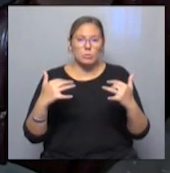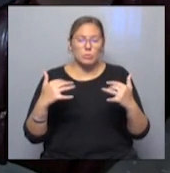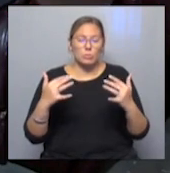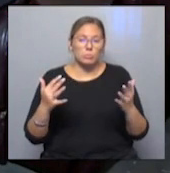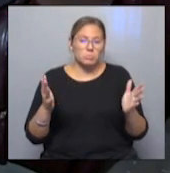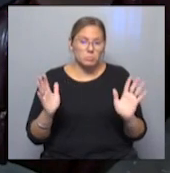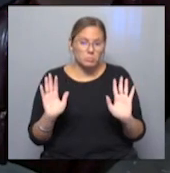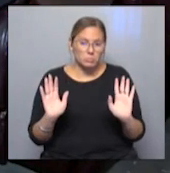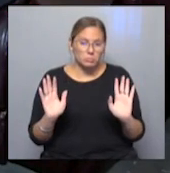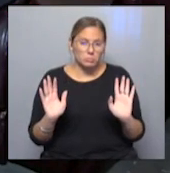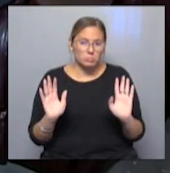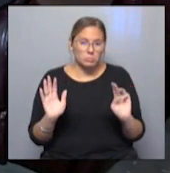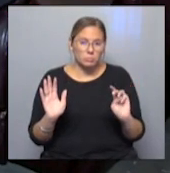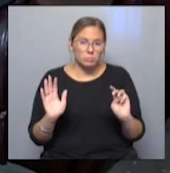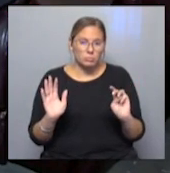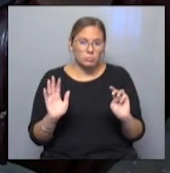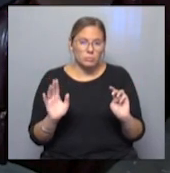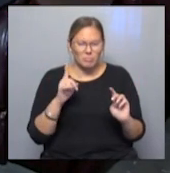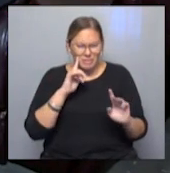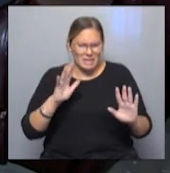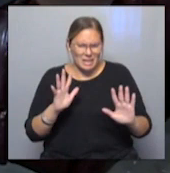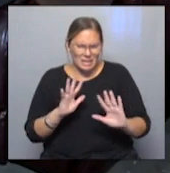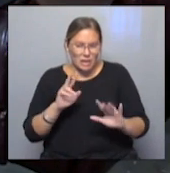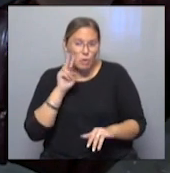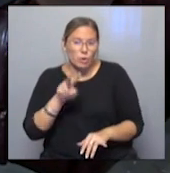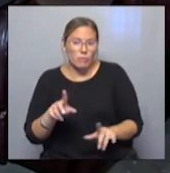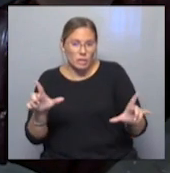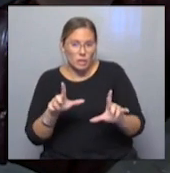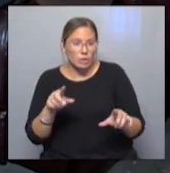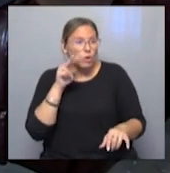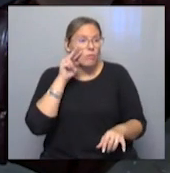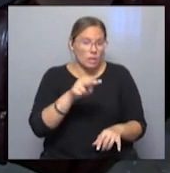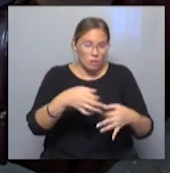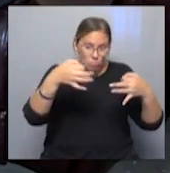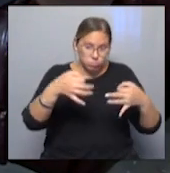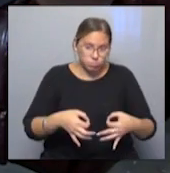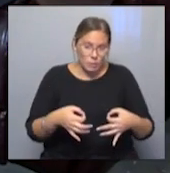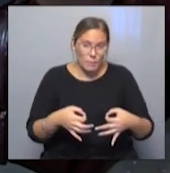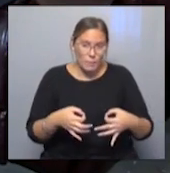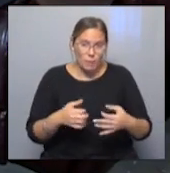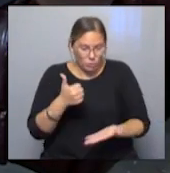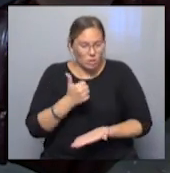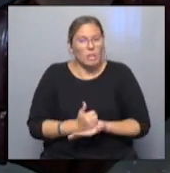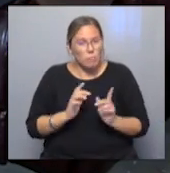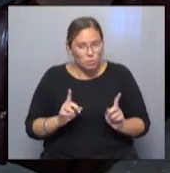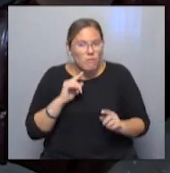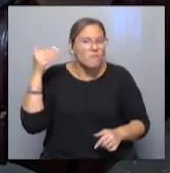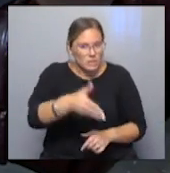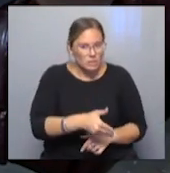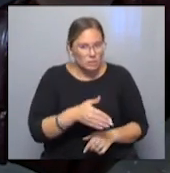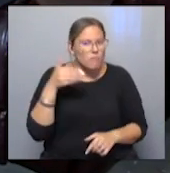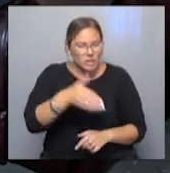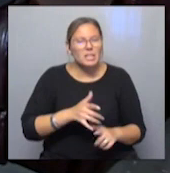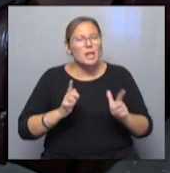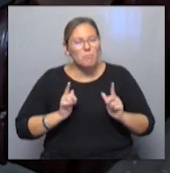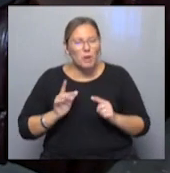que no va a tener nada que ver lo que vean ahí con lo que vayan a ver cuando estamos presentes. Así que vayan, los